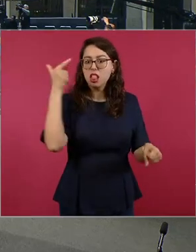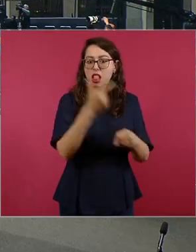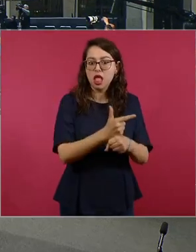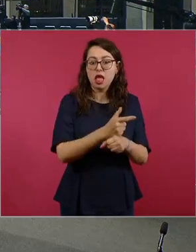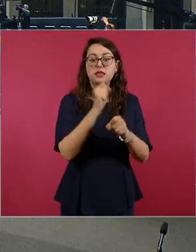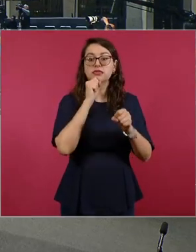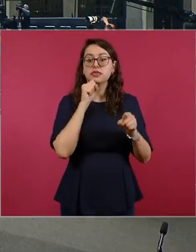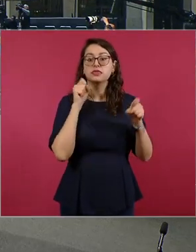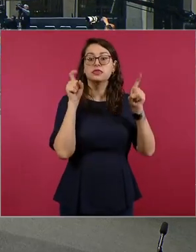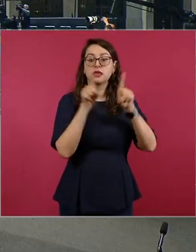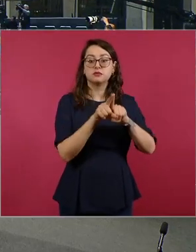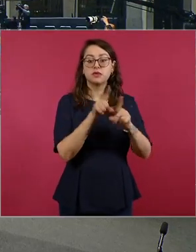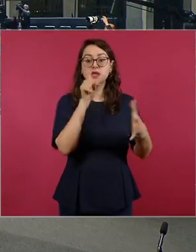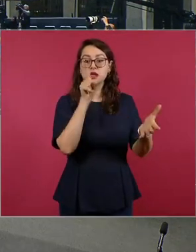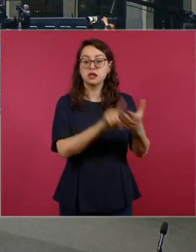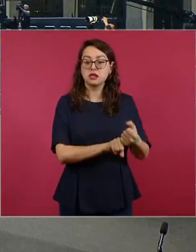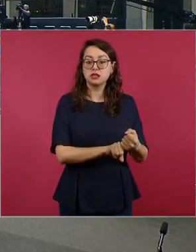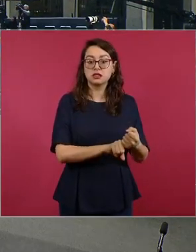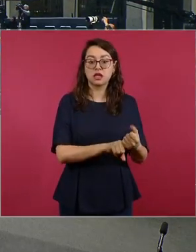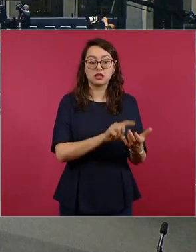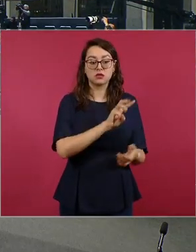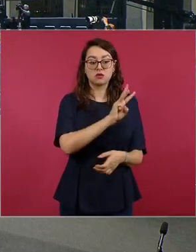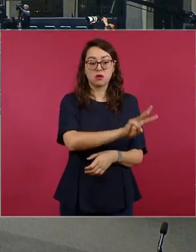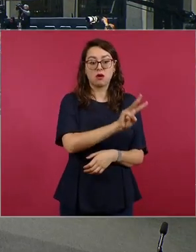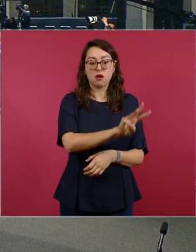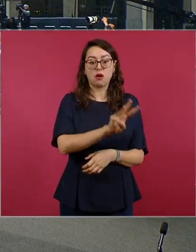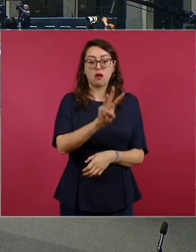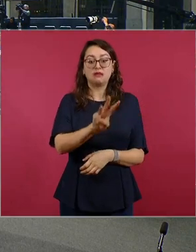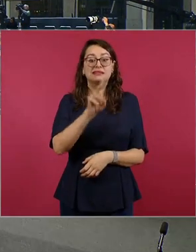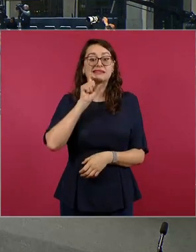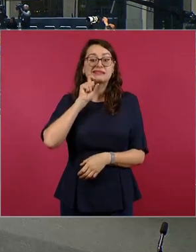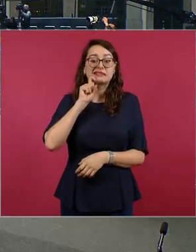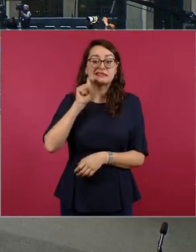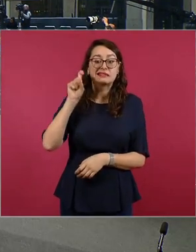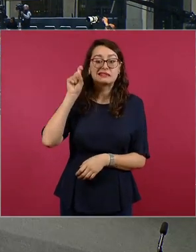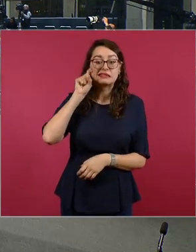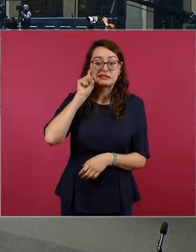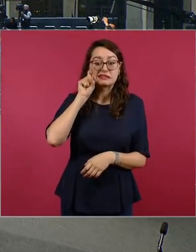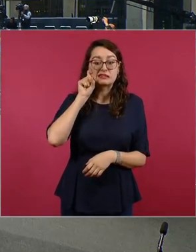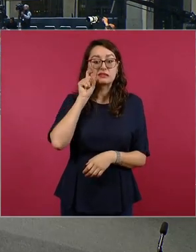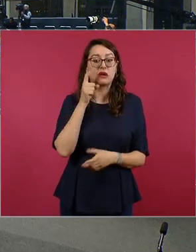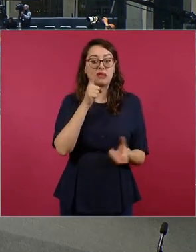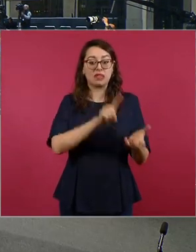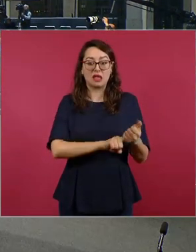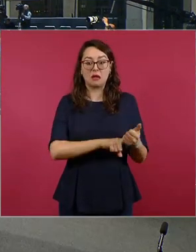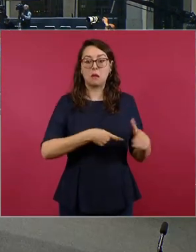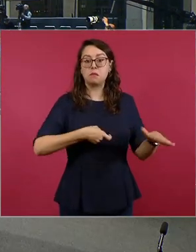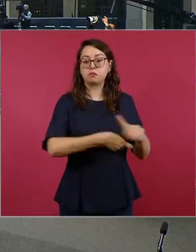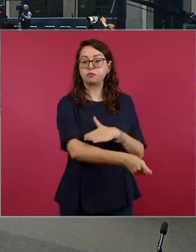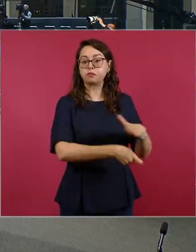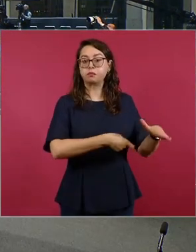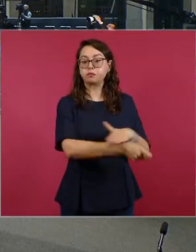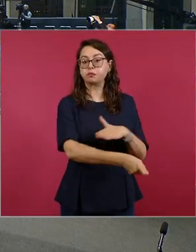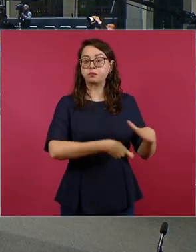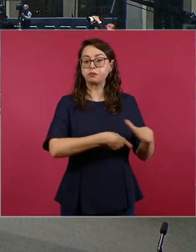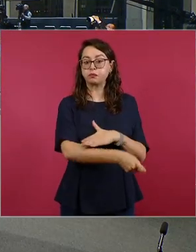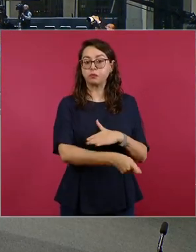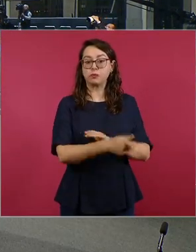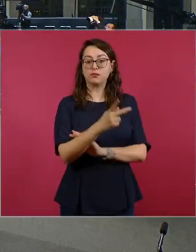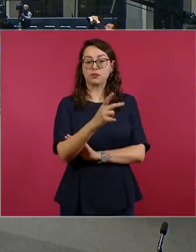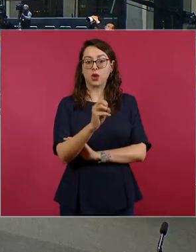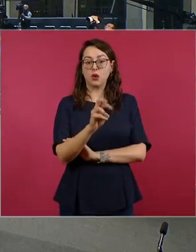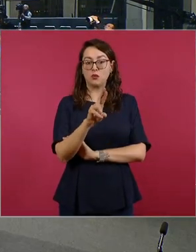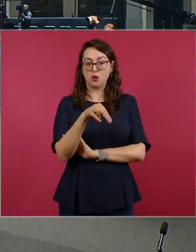páginas de pornografía, porque como pagan ellos se van a páginas porno, estos bots en porno bots